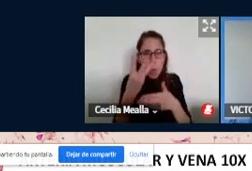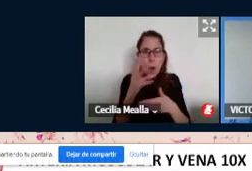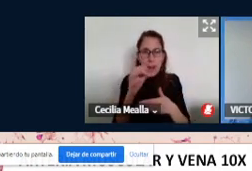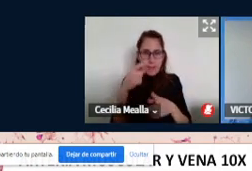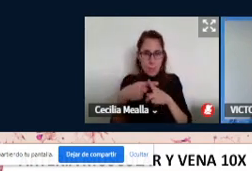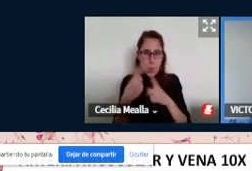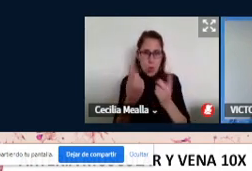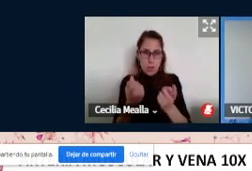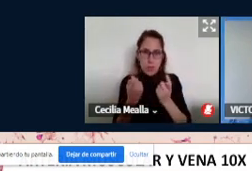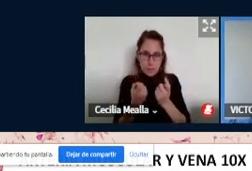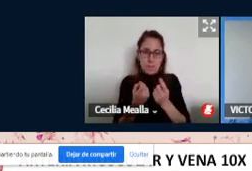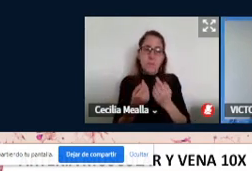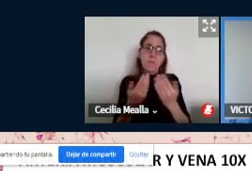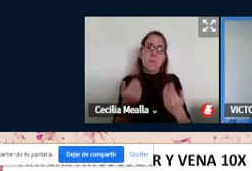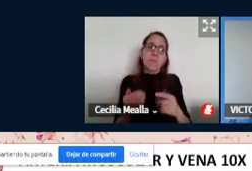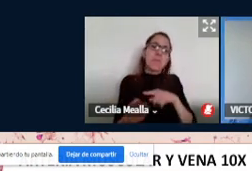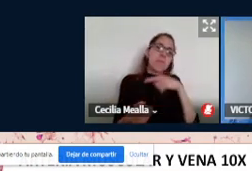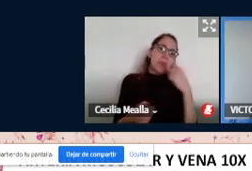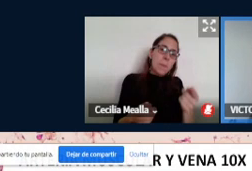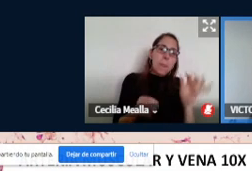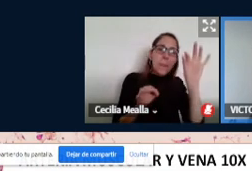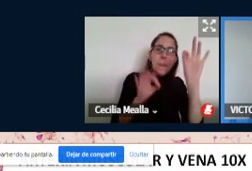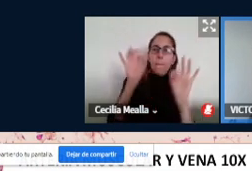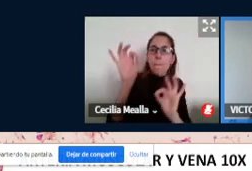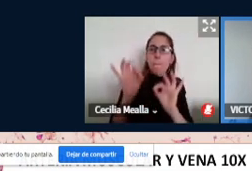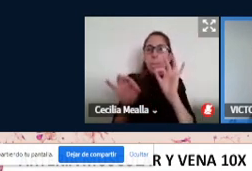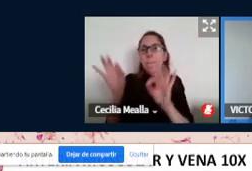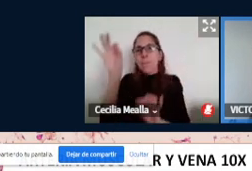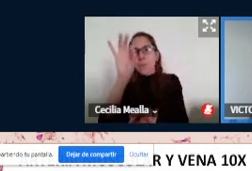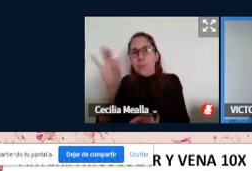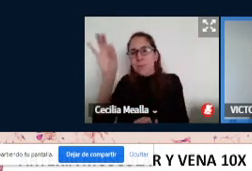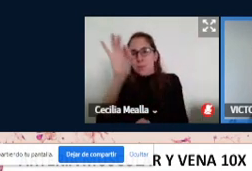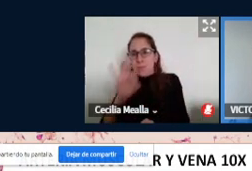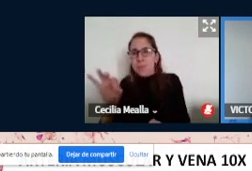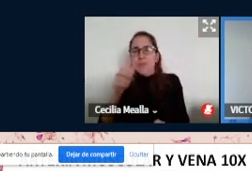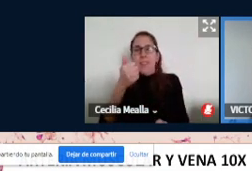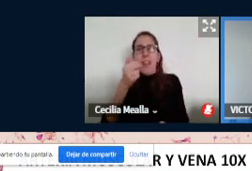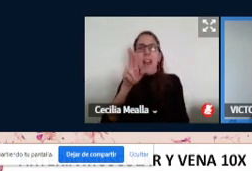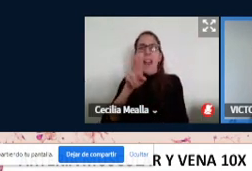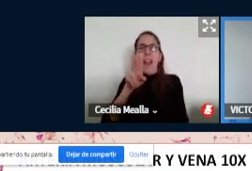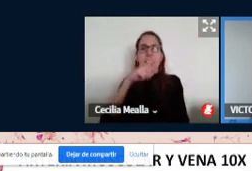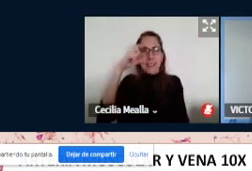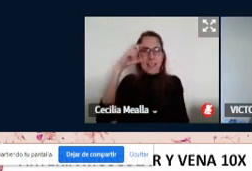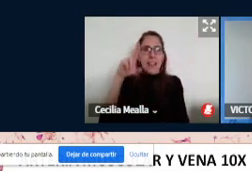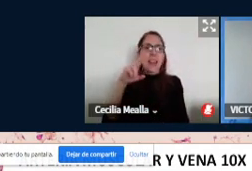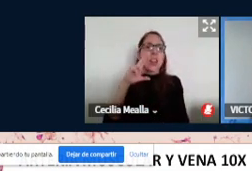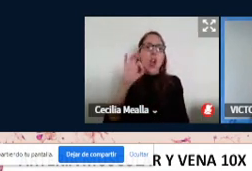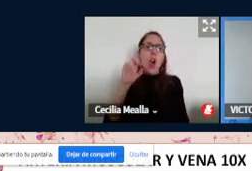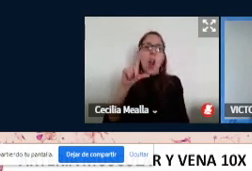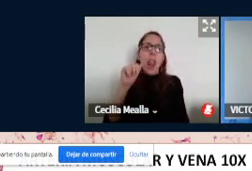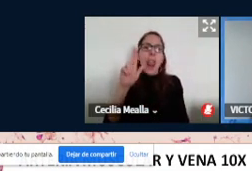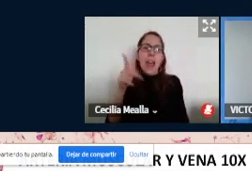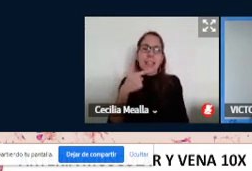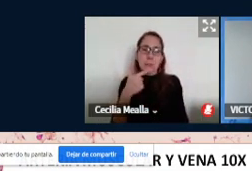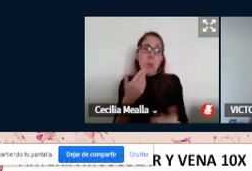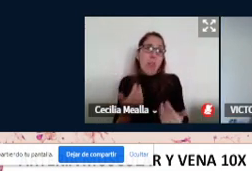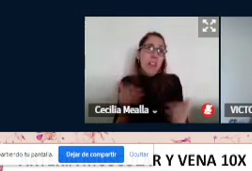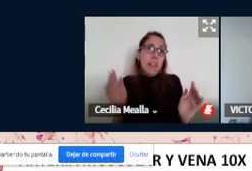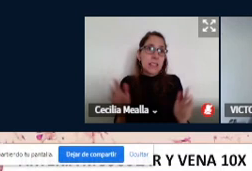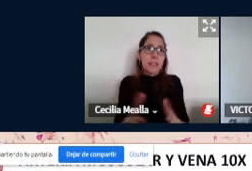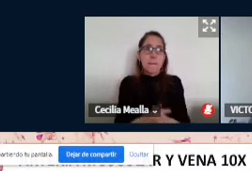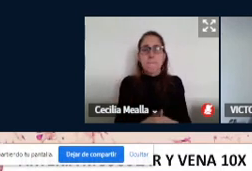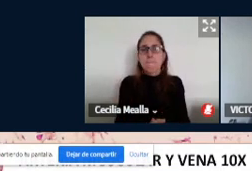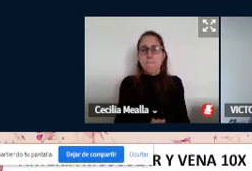vénulas. Estos podrían ser arteriolas, tendríamos que para definirlo, verlo a 40 por. Vicky, Acá lo acá que vemos,